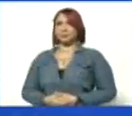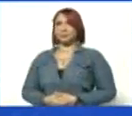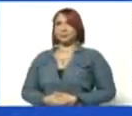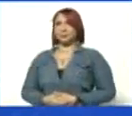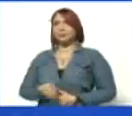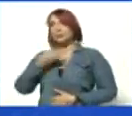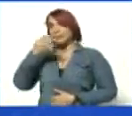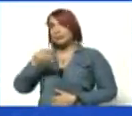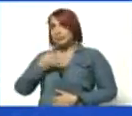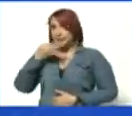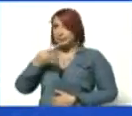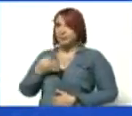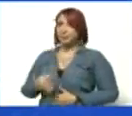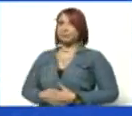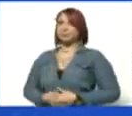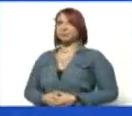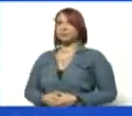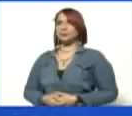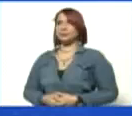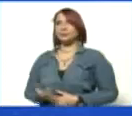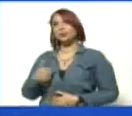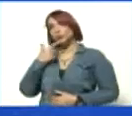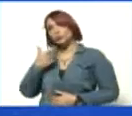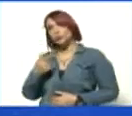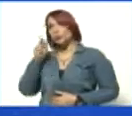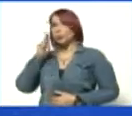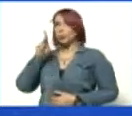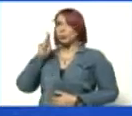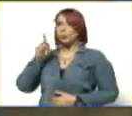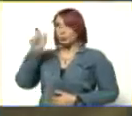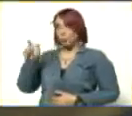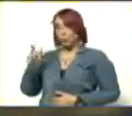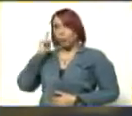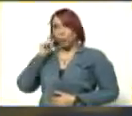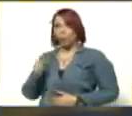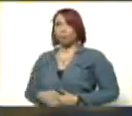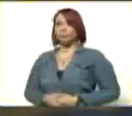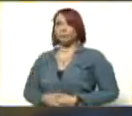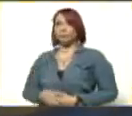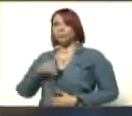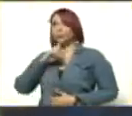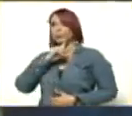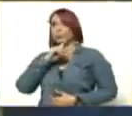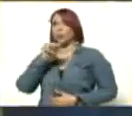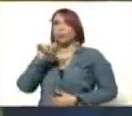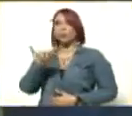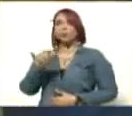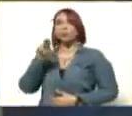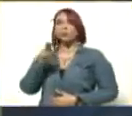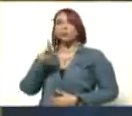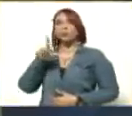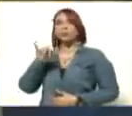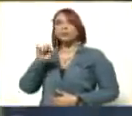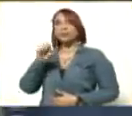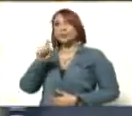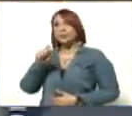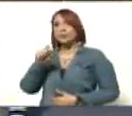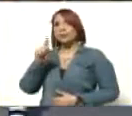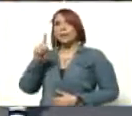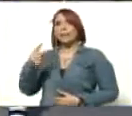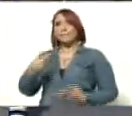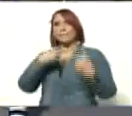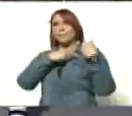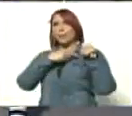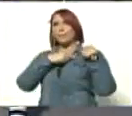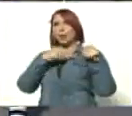Buenas tardes. Como le dijo la profesora Mireya Molero, mi nombre es Juliet León, una de las representantes de la